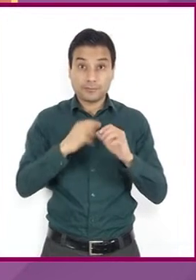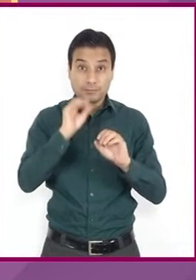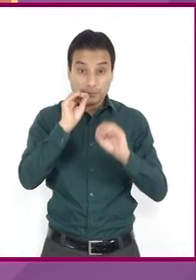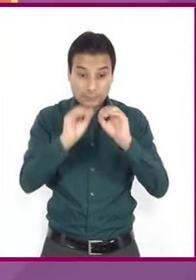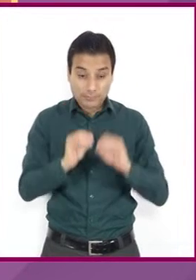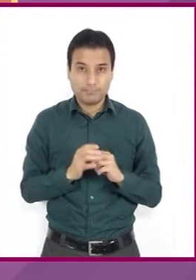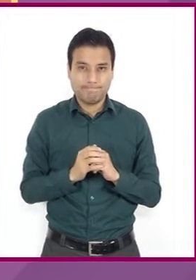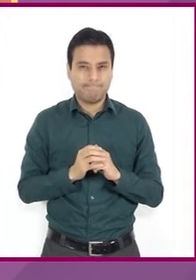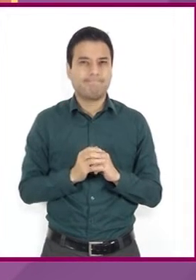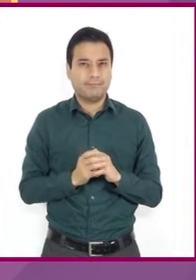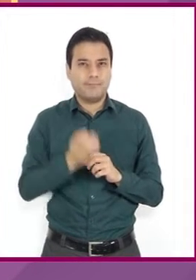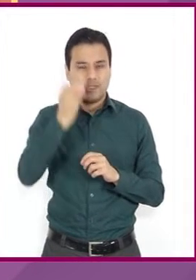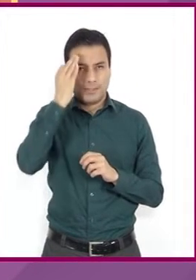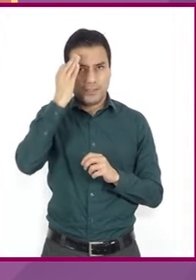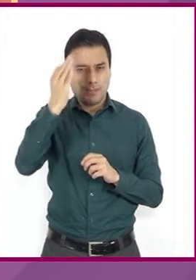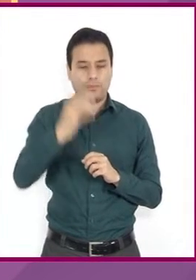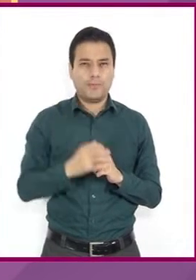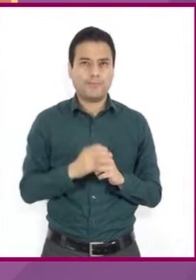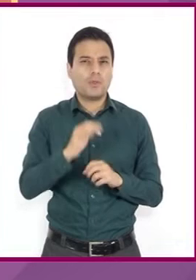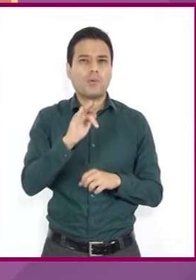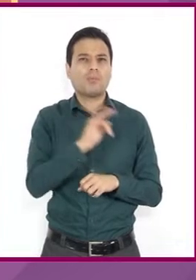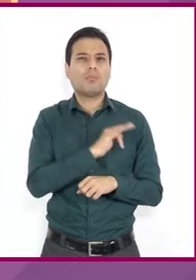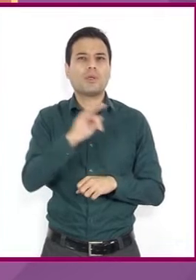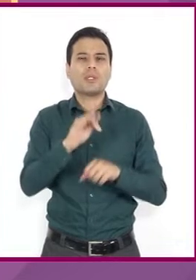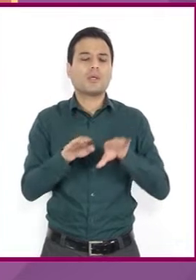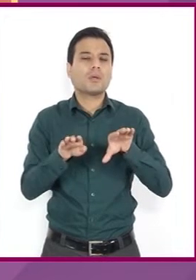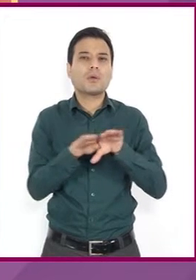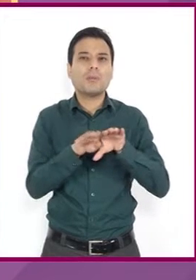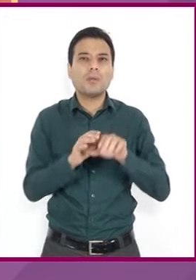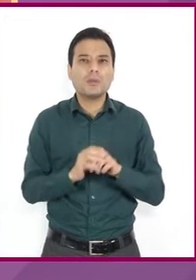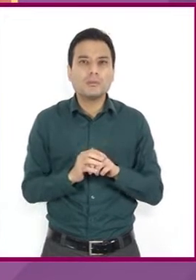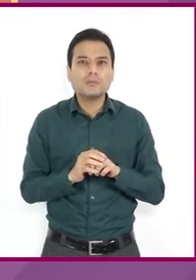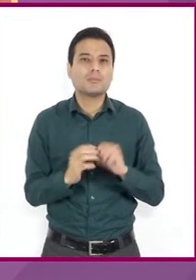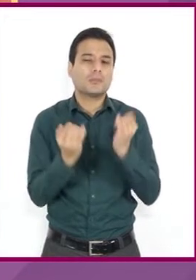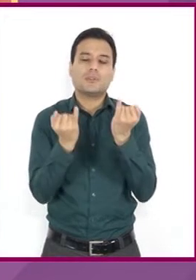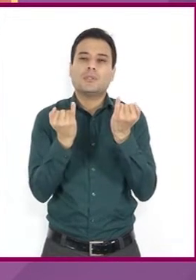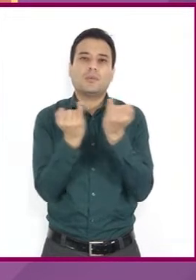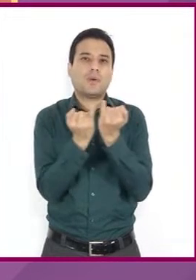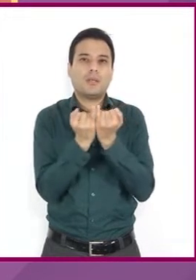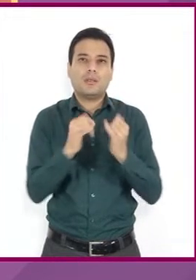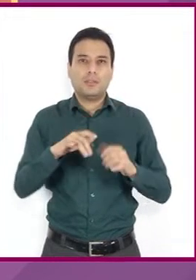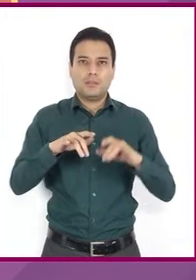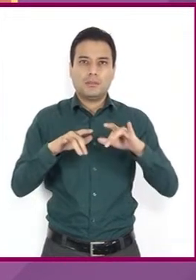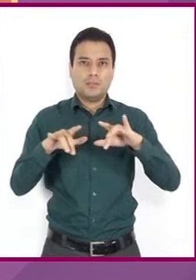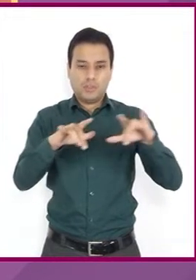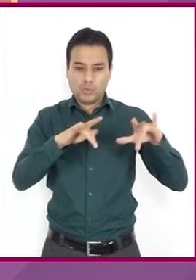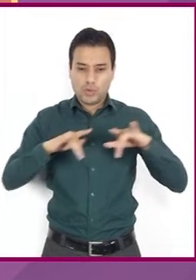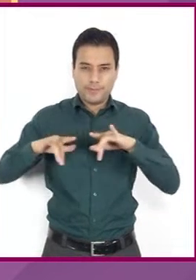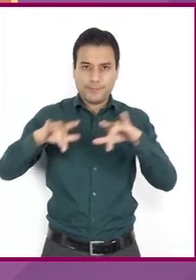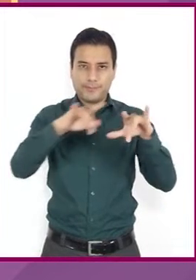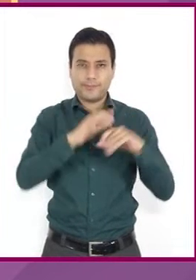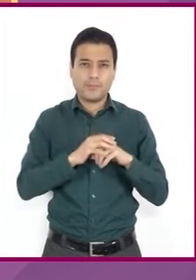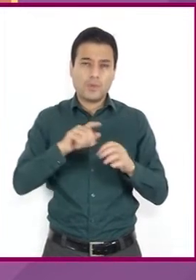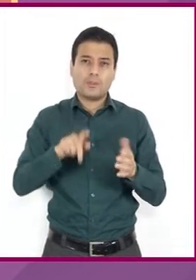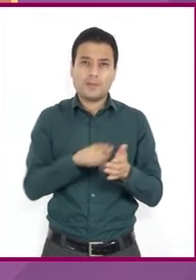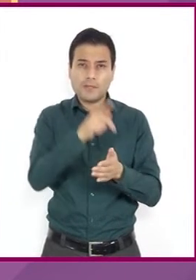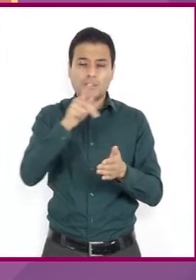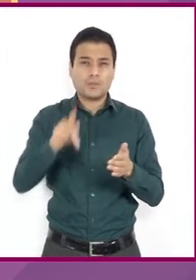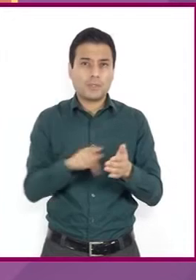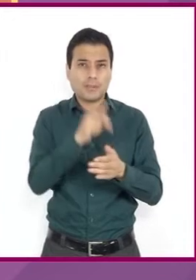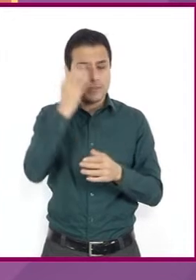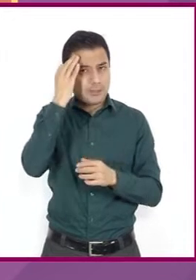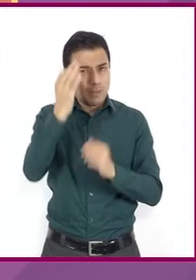que el tiempo se comporta de una manera semejante a un disco fonográfico, que se toca y vuelve a tocar